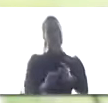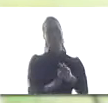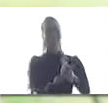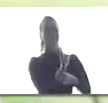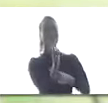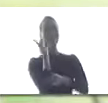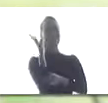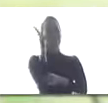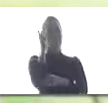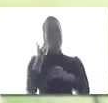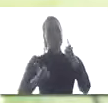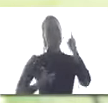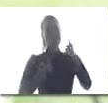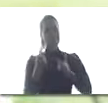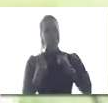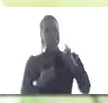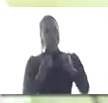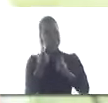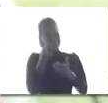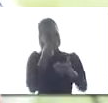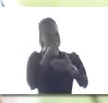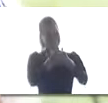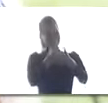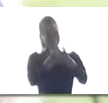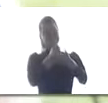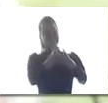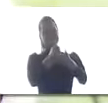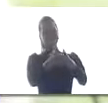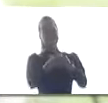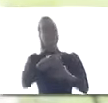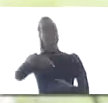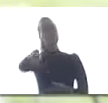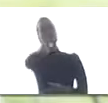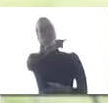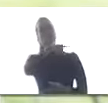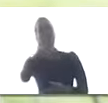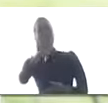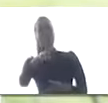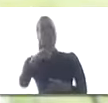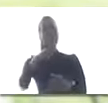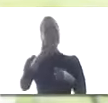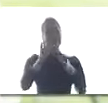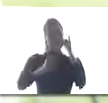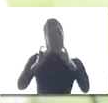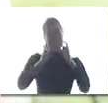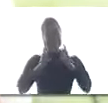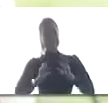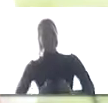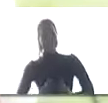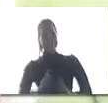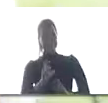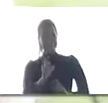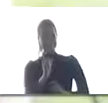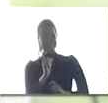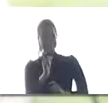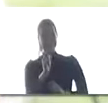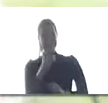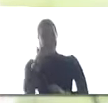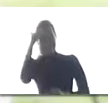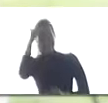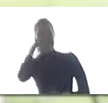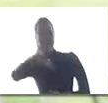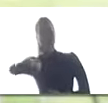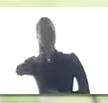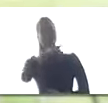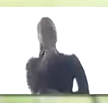y resistencia. Reciban ustedes, gente de Medellín, una semilla, la semilla